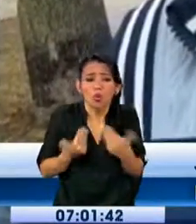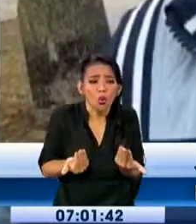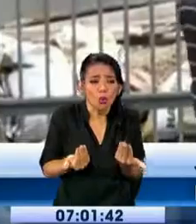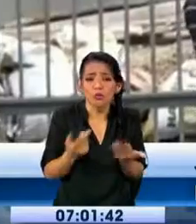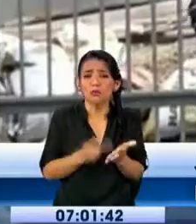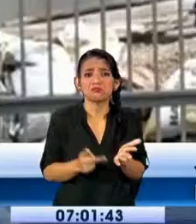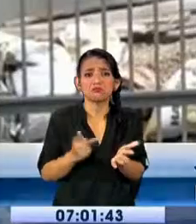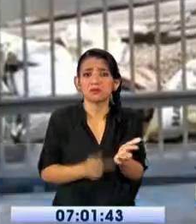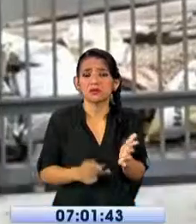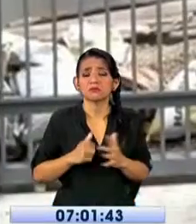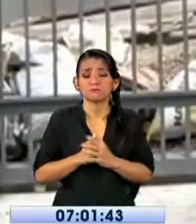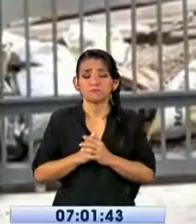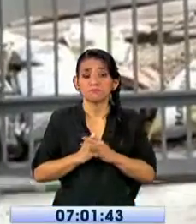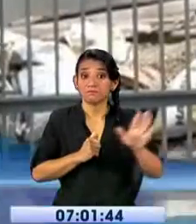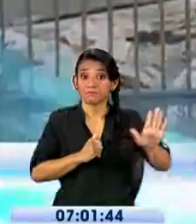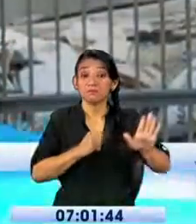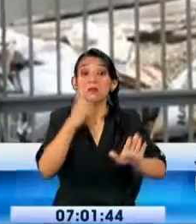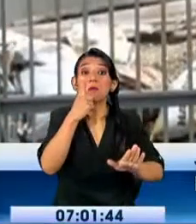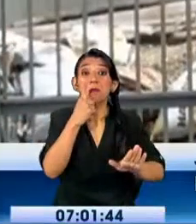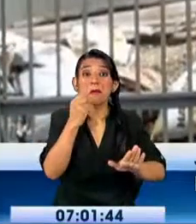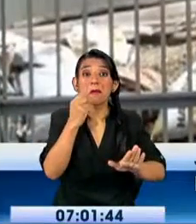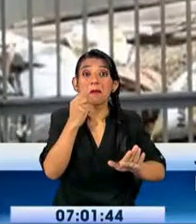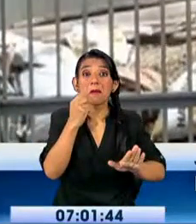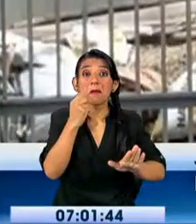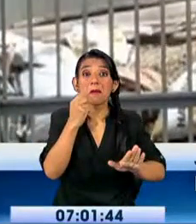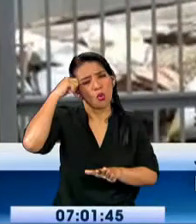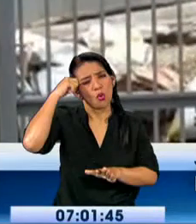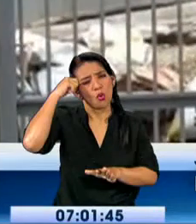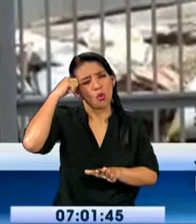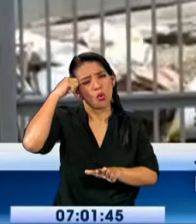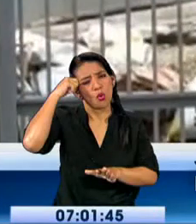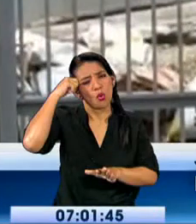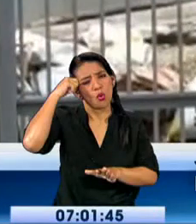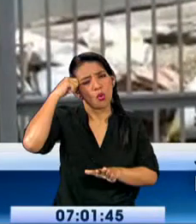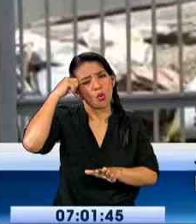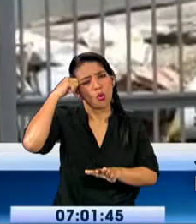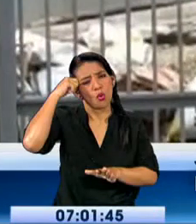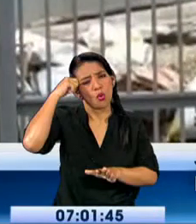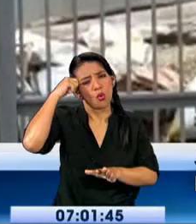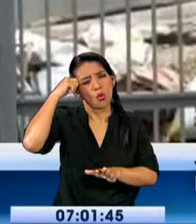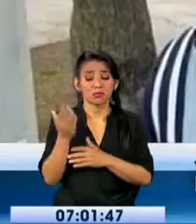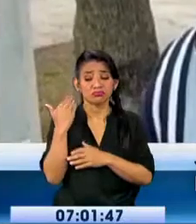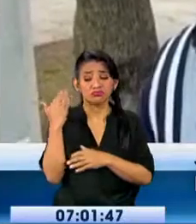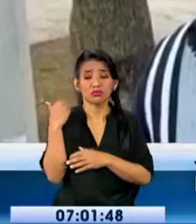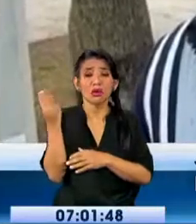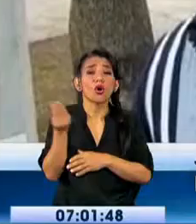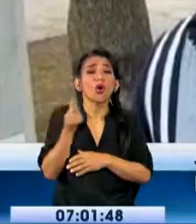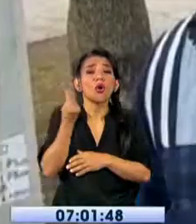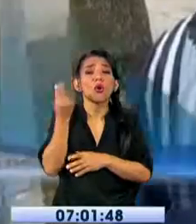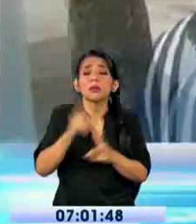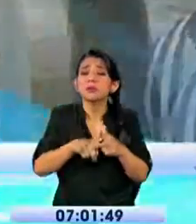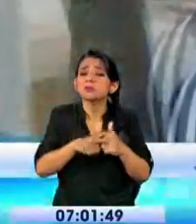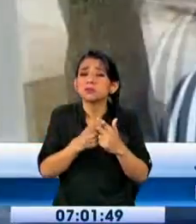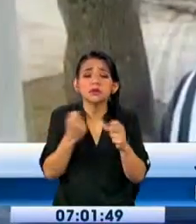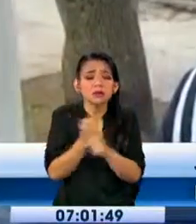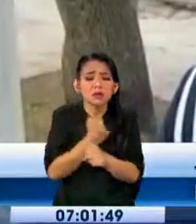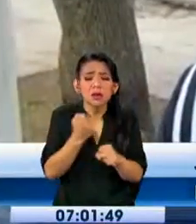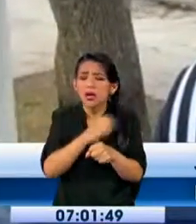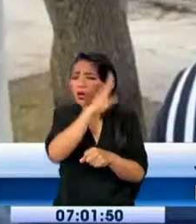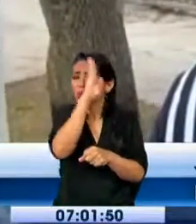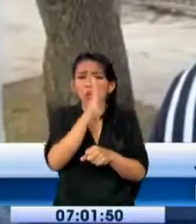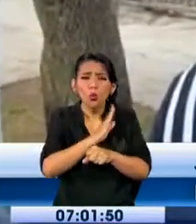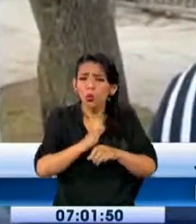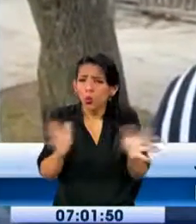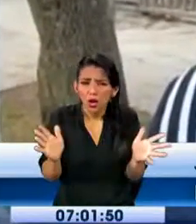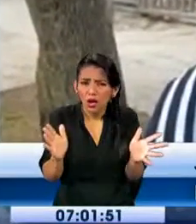qué pasó. El padre de Walter recuerda a su hijo con mucho cariño. Desde el muchacho ha andado trabajando y no ha pasado nada. Conmigo